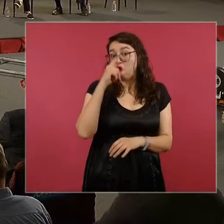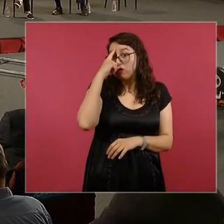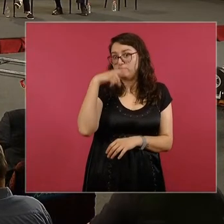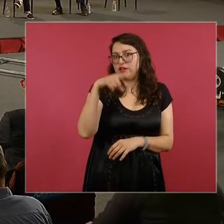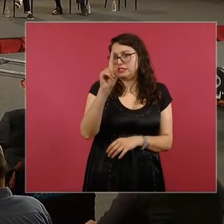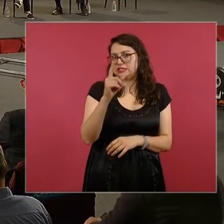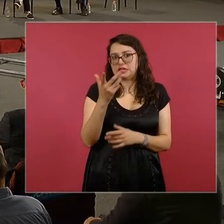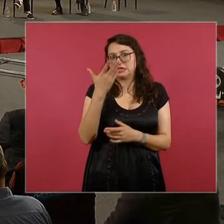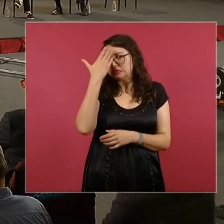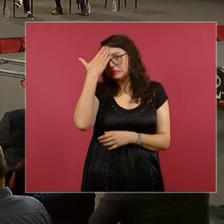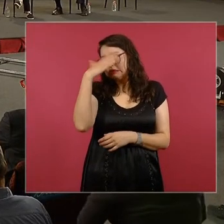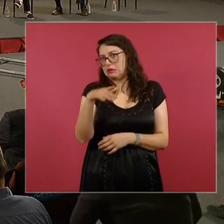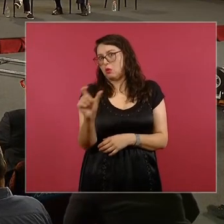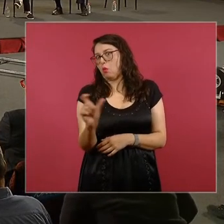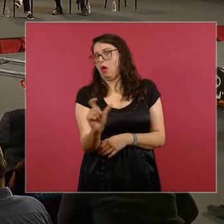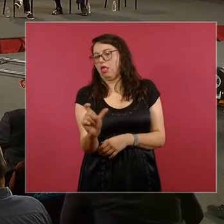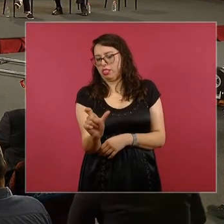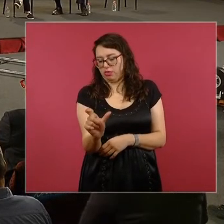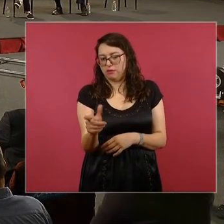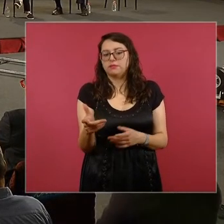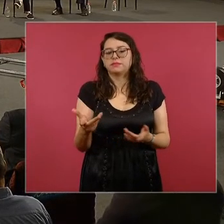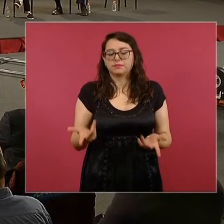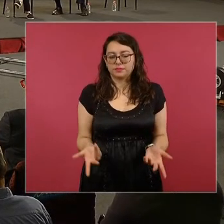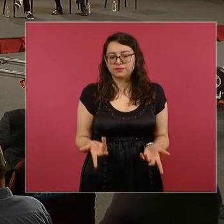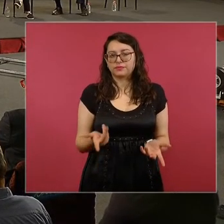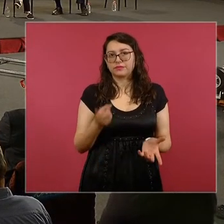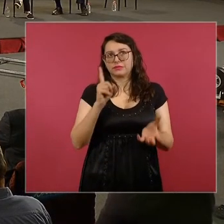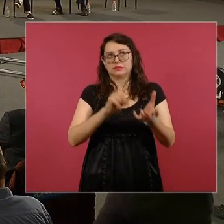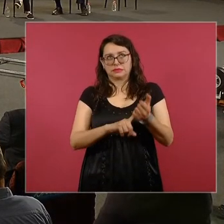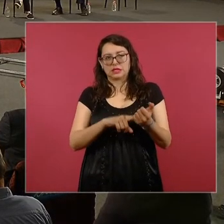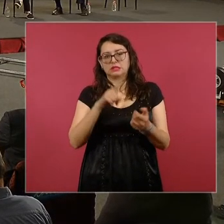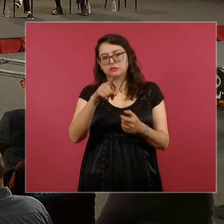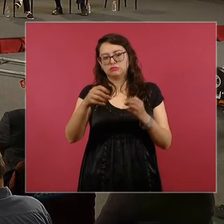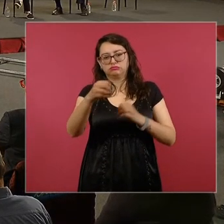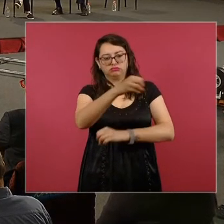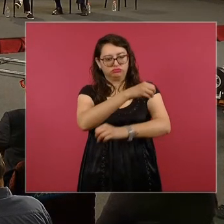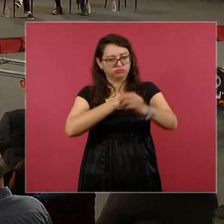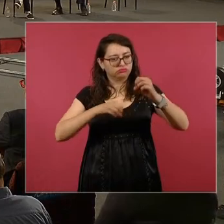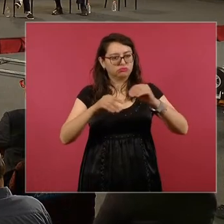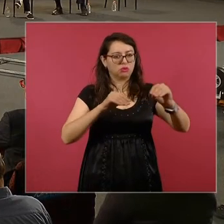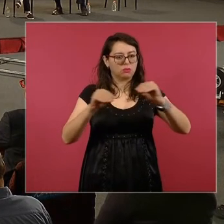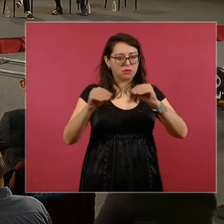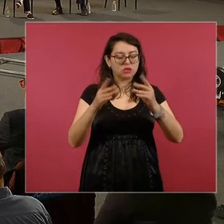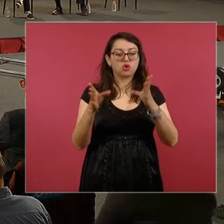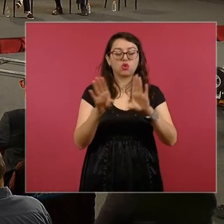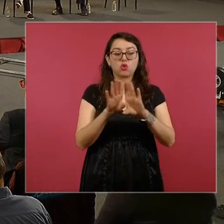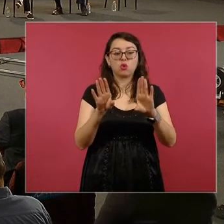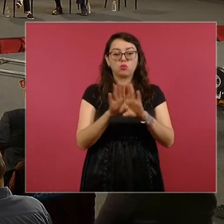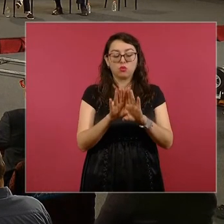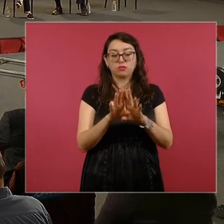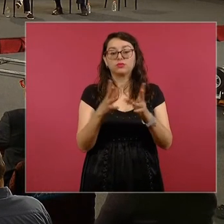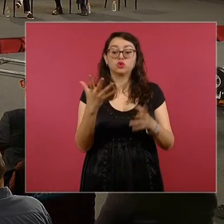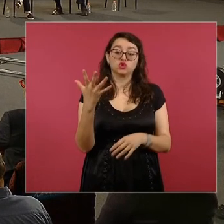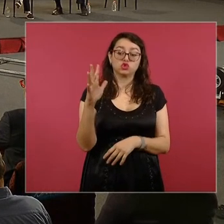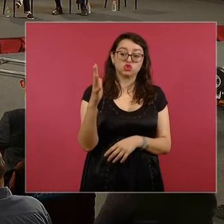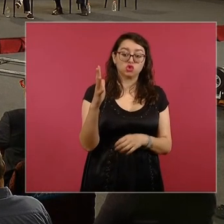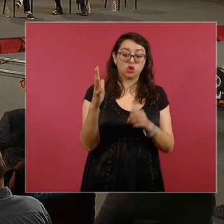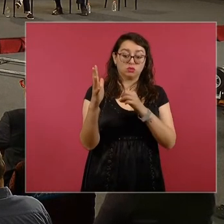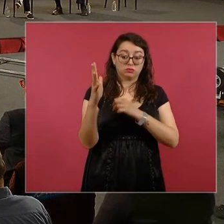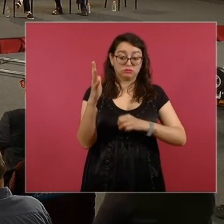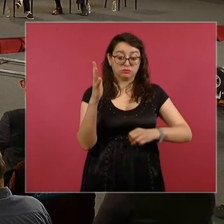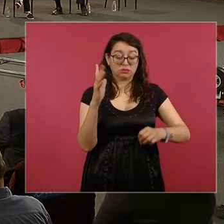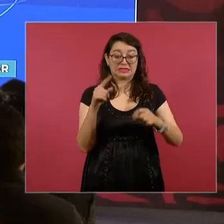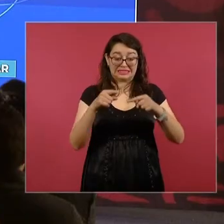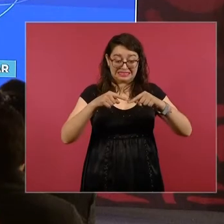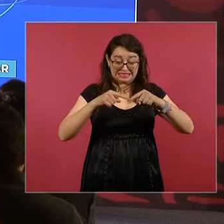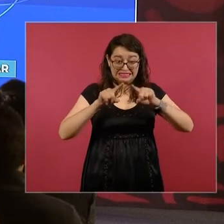lado, por las leyes de mecánica celeste, que la Tierra gira en torno al Sol en una órbita elíptica,